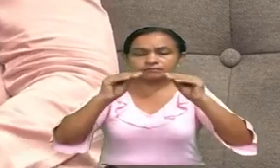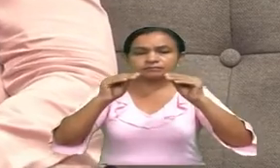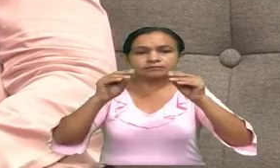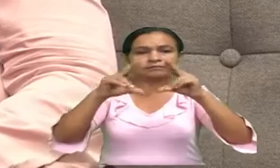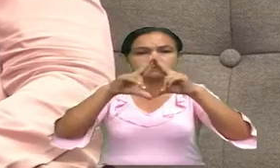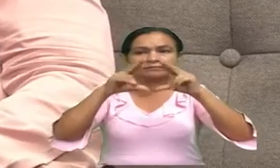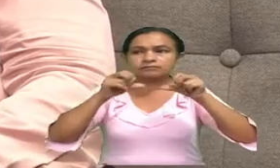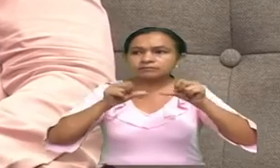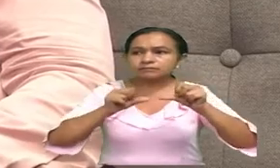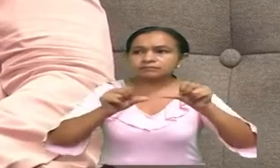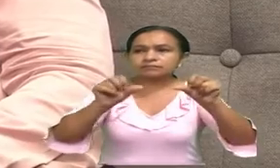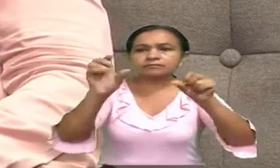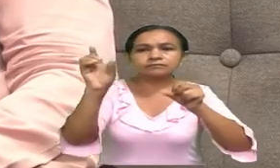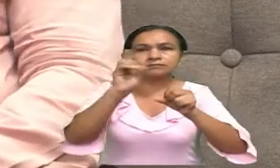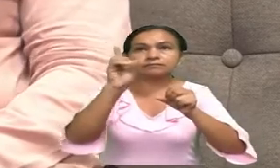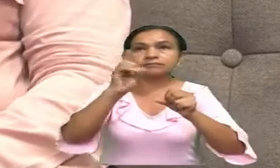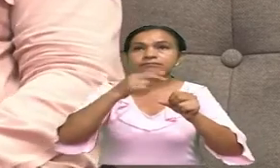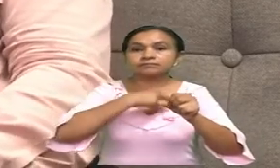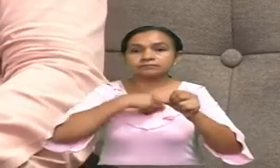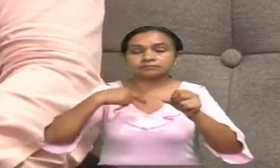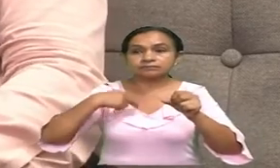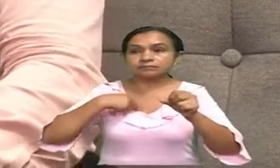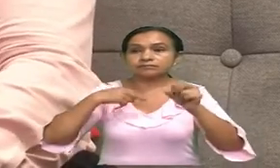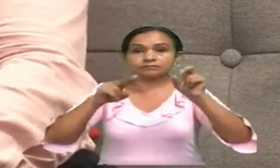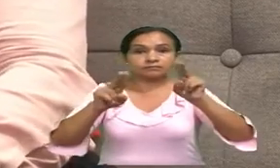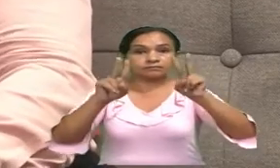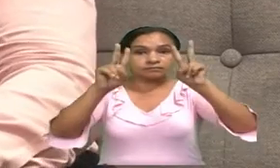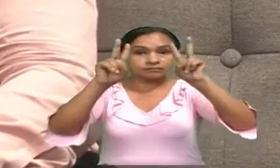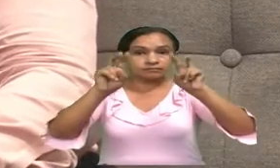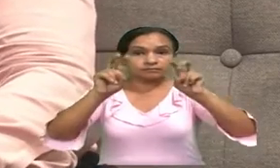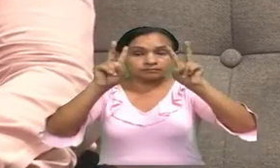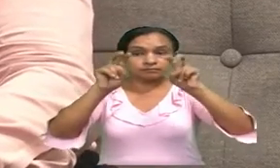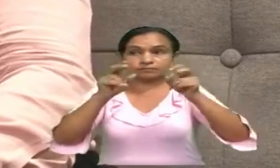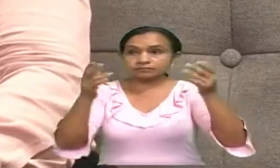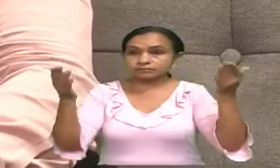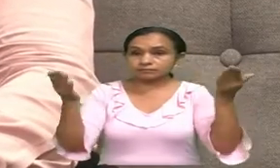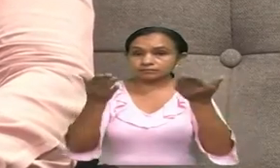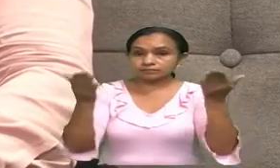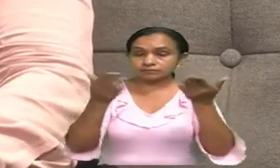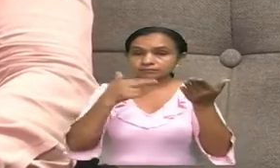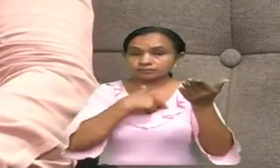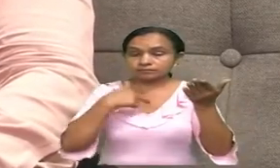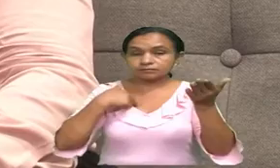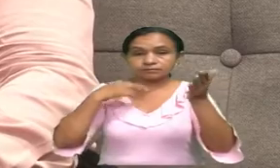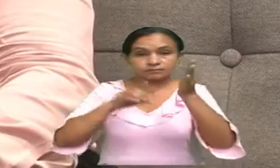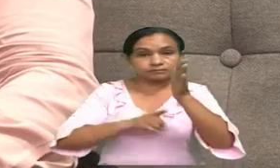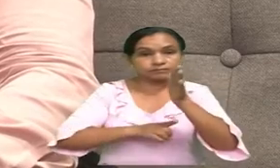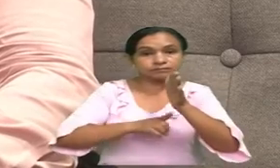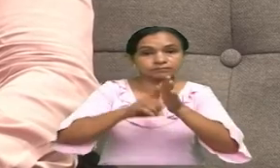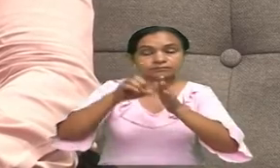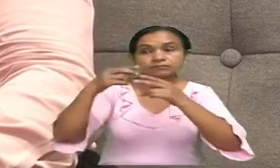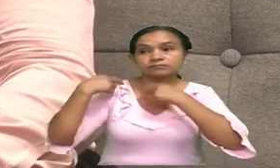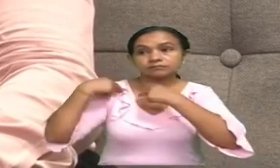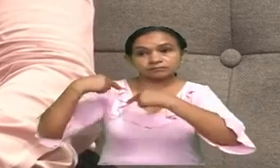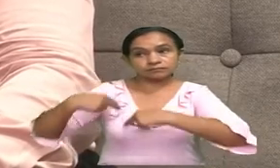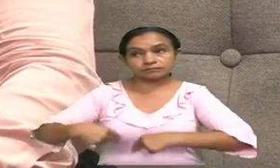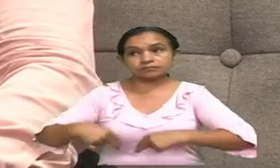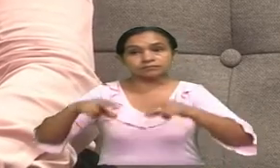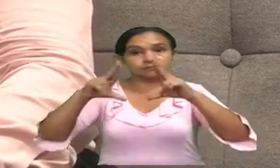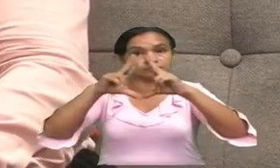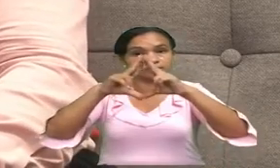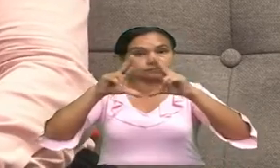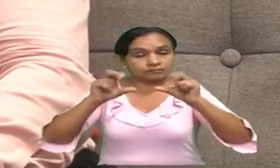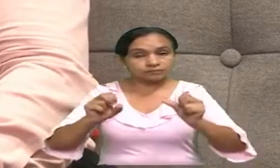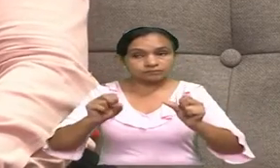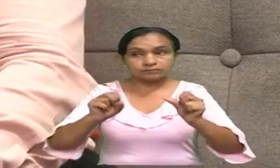Esto estamos tomando como referente el Plan Nacional de Desarrollo Humano de Nicaragua,